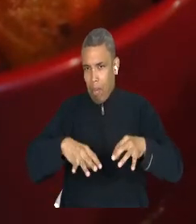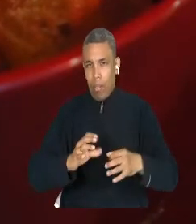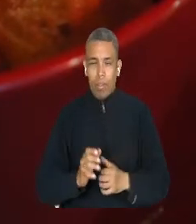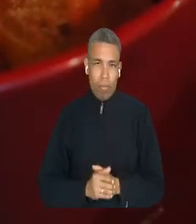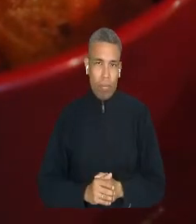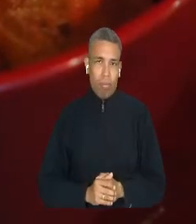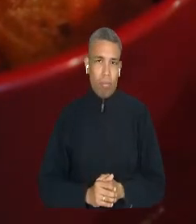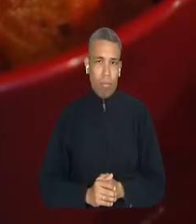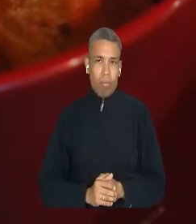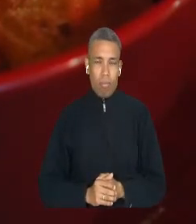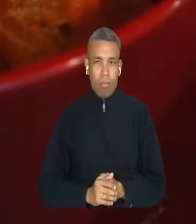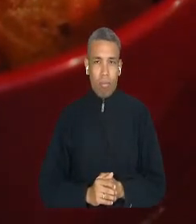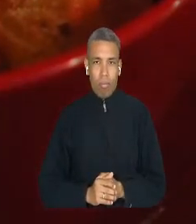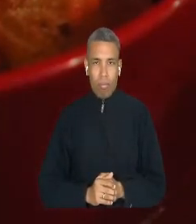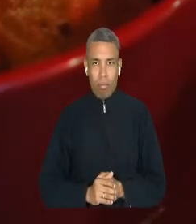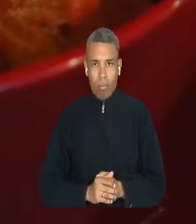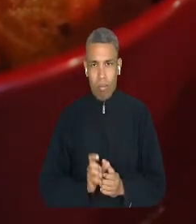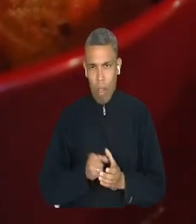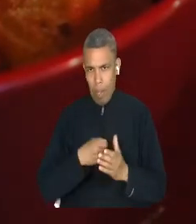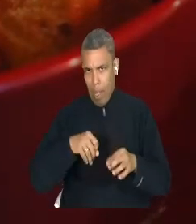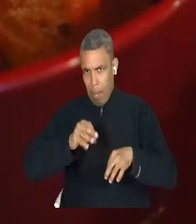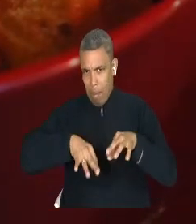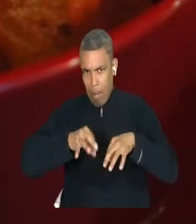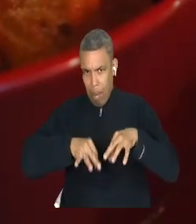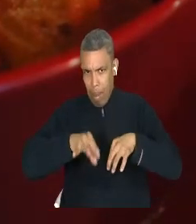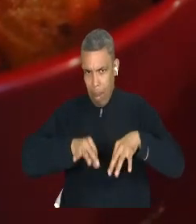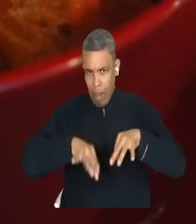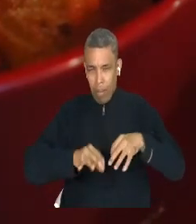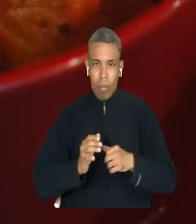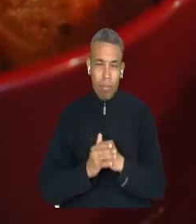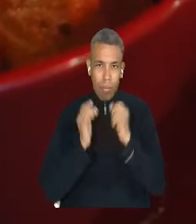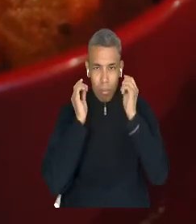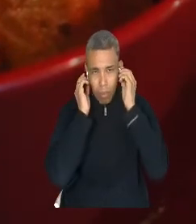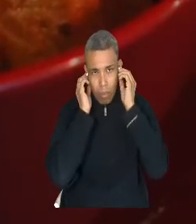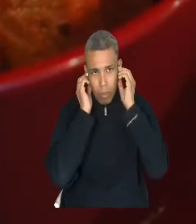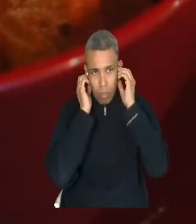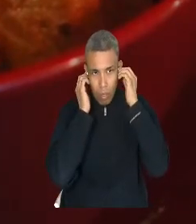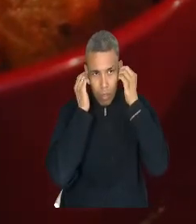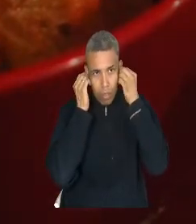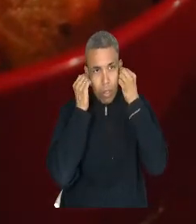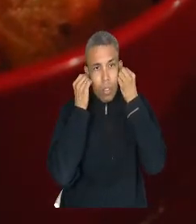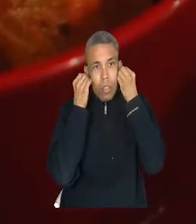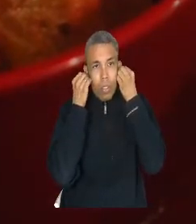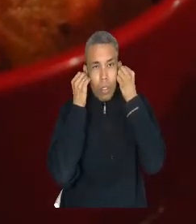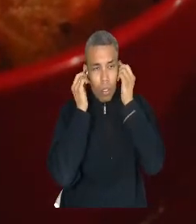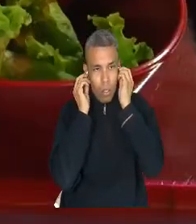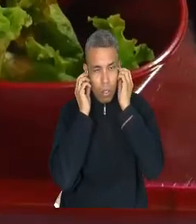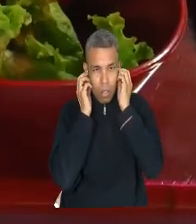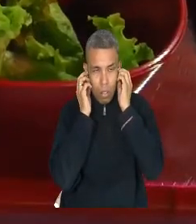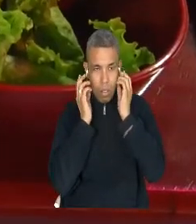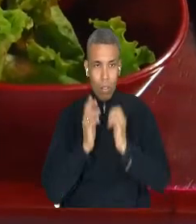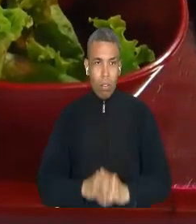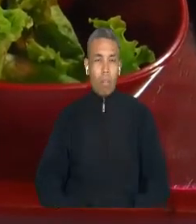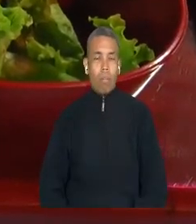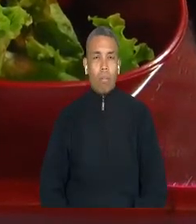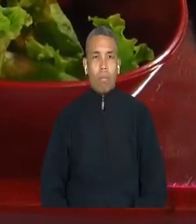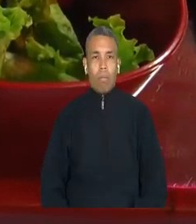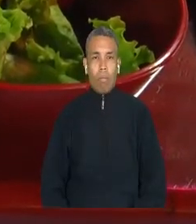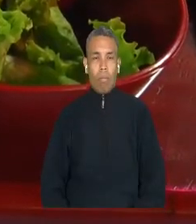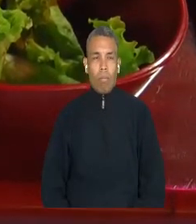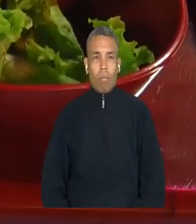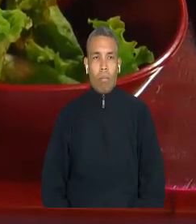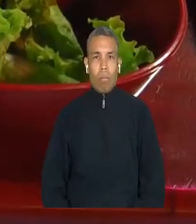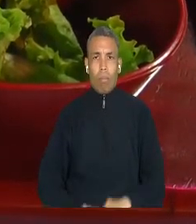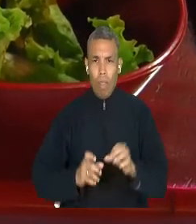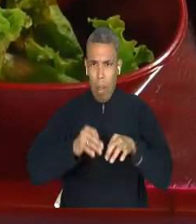la cervecería. Yo lo puedo decir, como las papitas beisboleras de la cervecería y las alitas en Barranca Bermeja, no hay